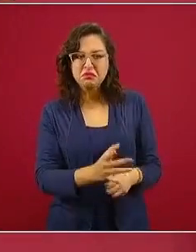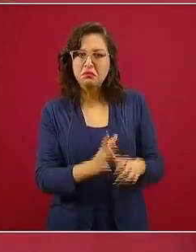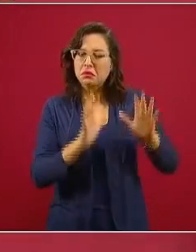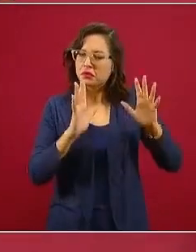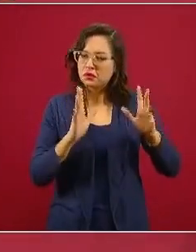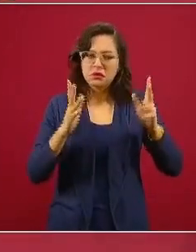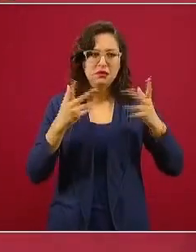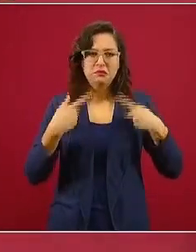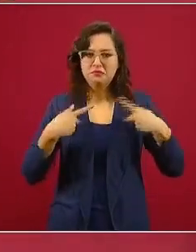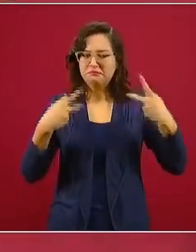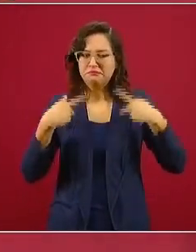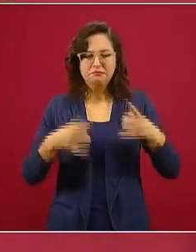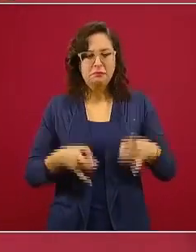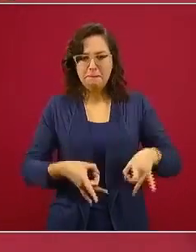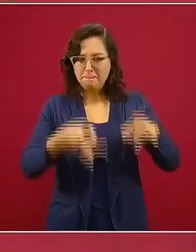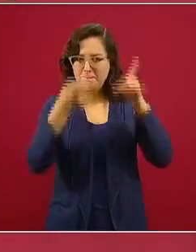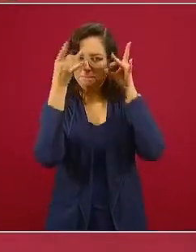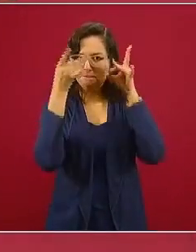La gente